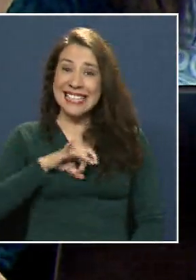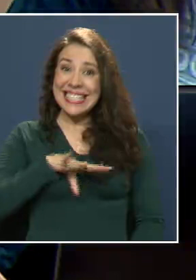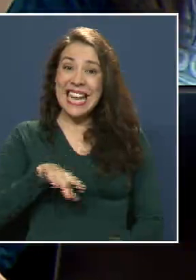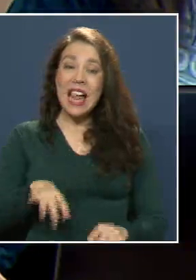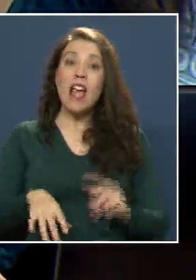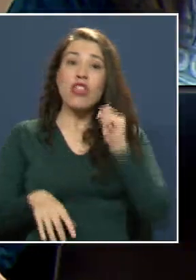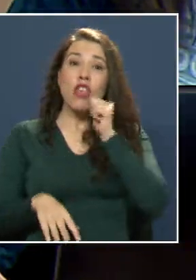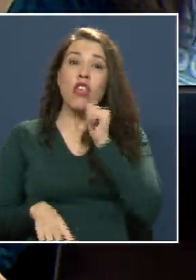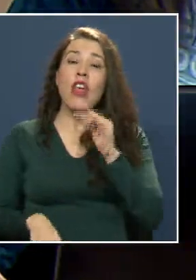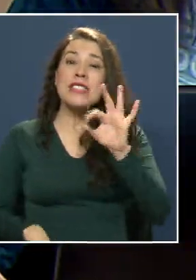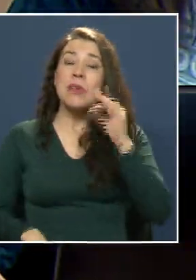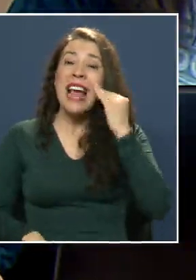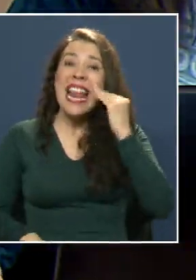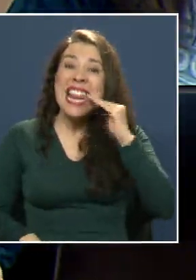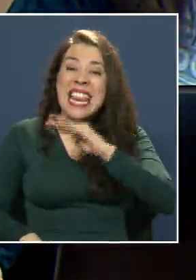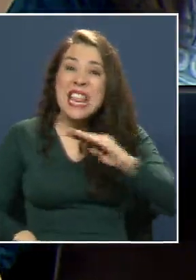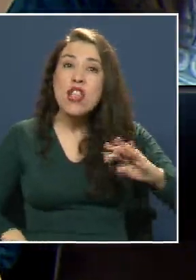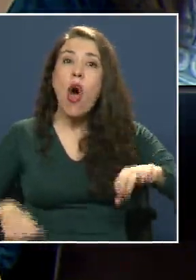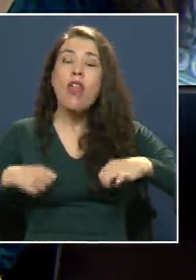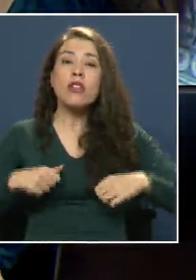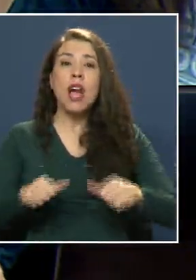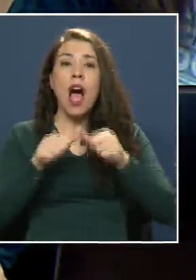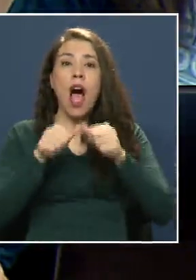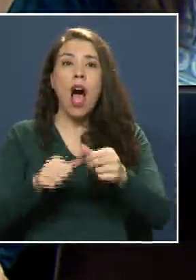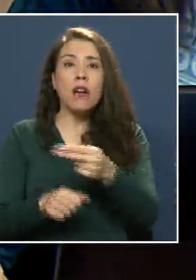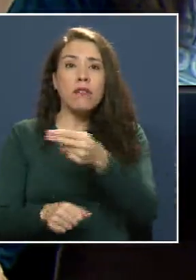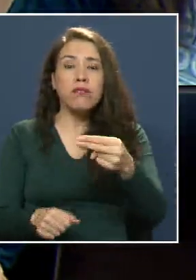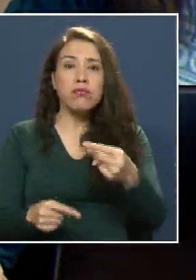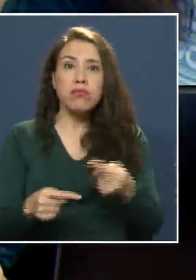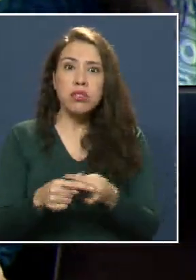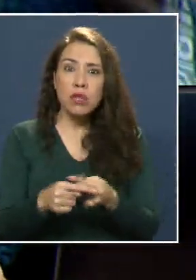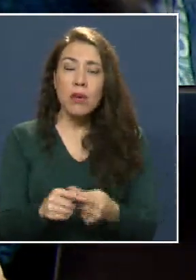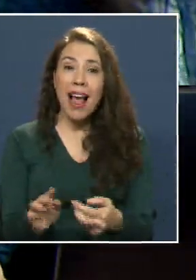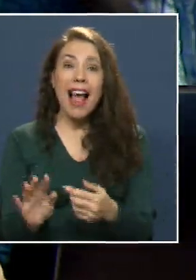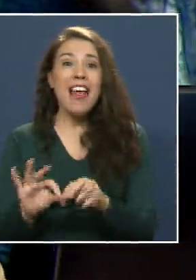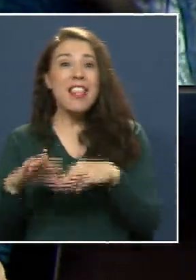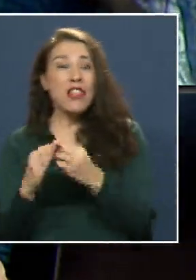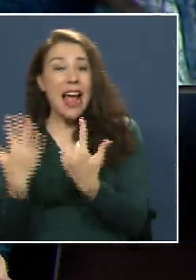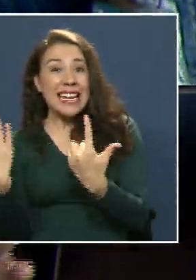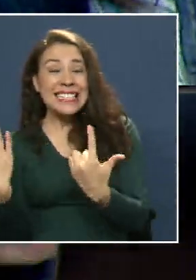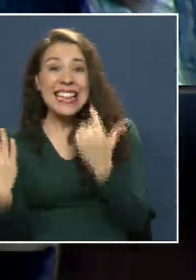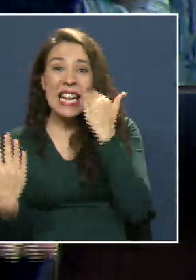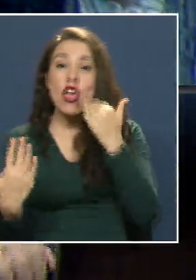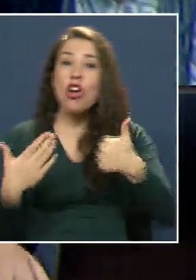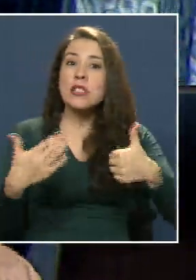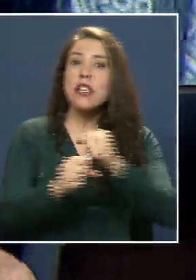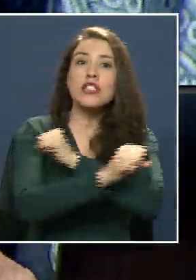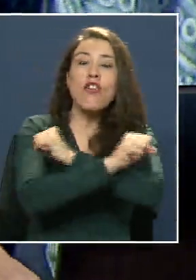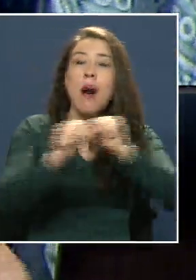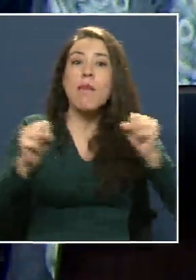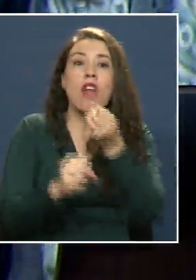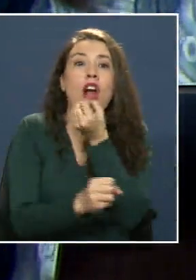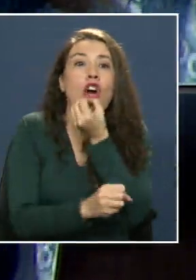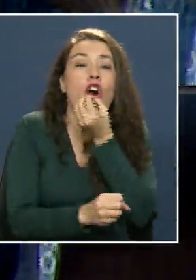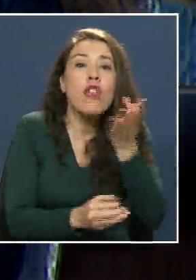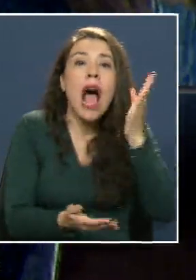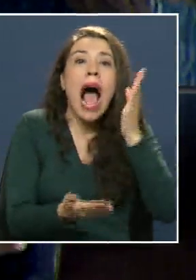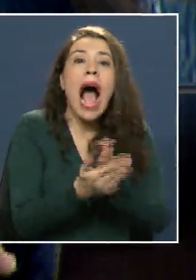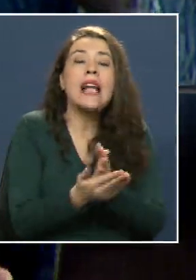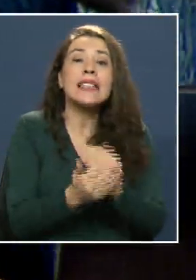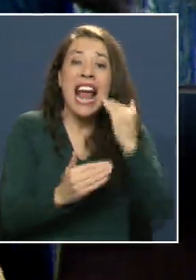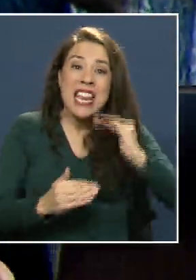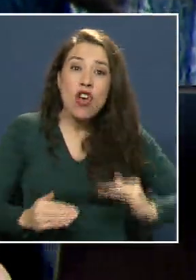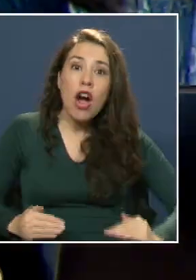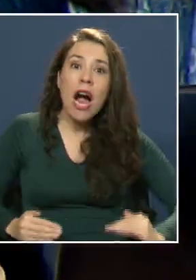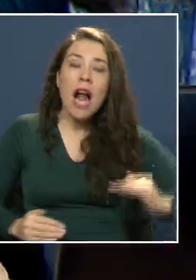niñas, niños y adolescentes son abusados sexualmente. 6 de cada 7 no podrán develar hasta entrada a su